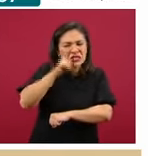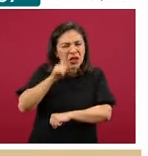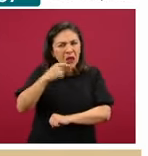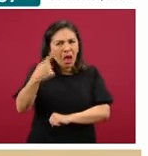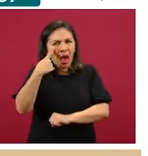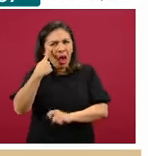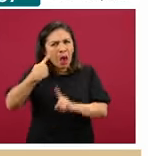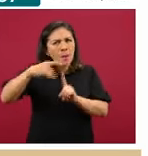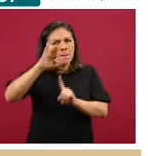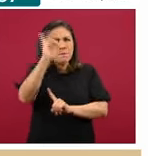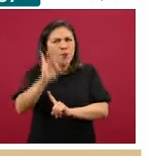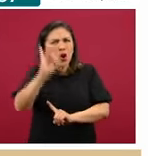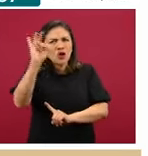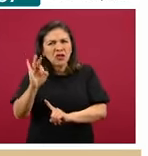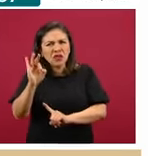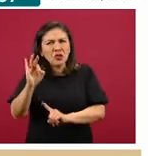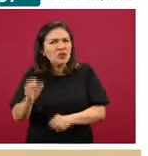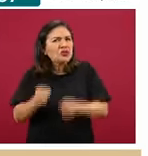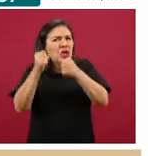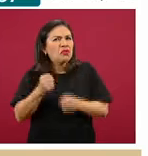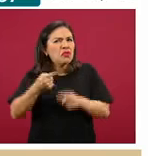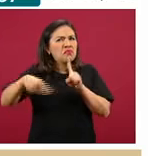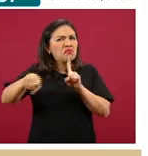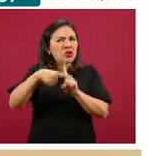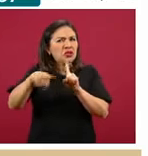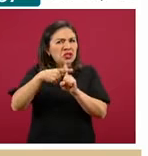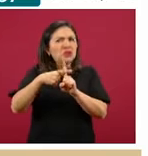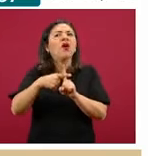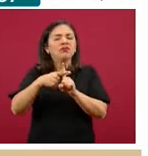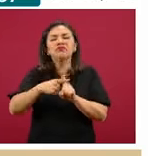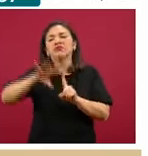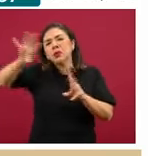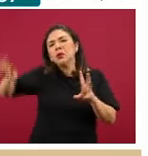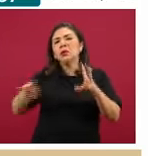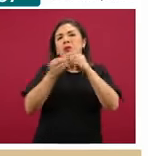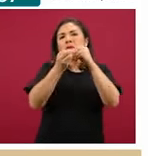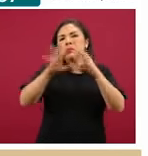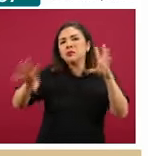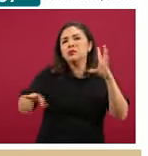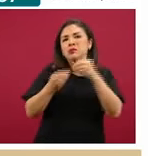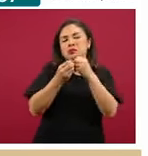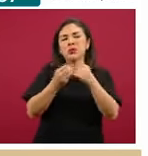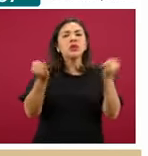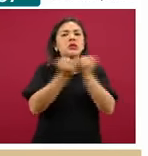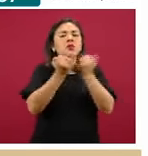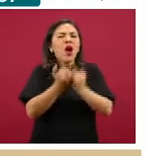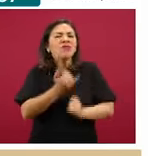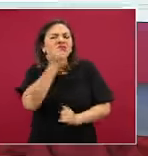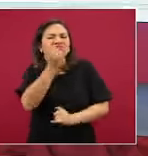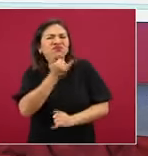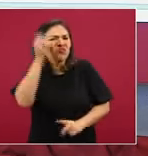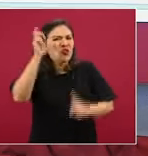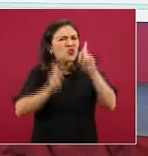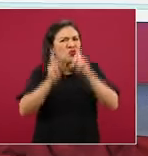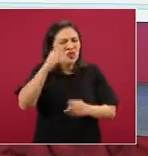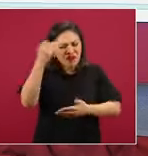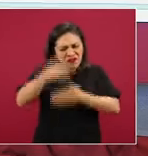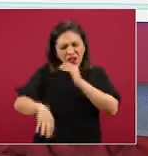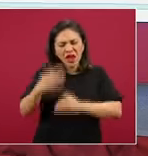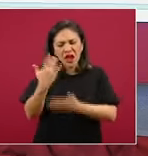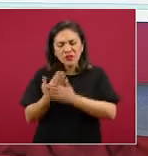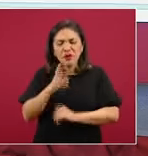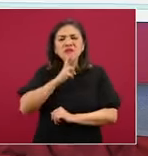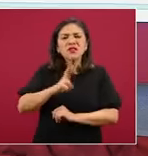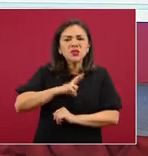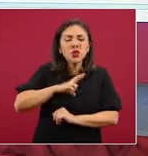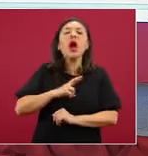que nunca tuvieron muestra, los sospechosos que no tienen posibilidad de resultado, como aquellos sospechosos que aún estamos en espera